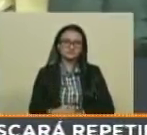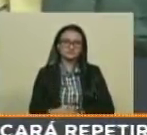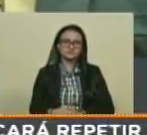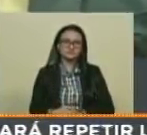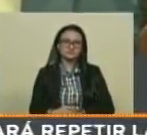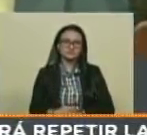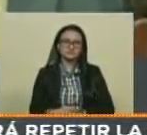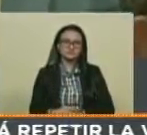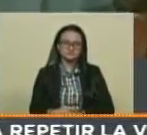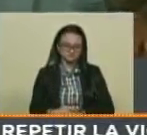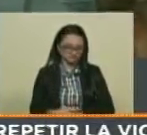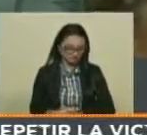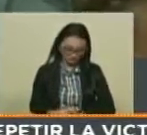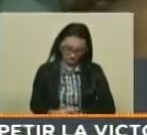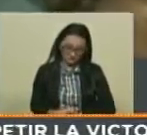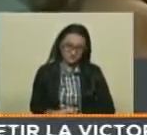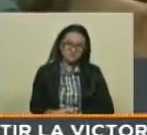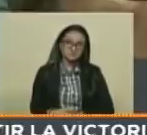¿Ah?